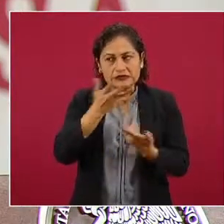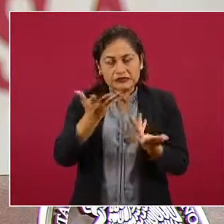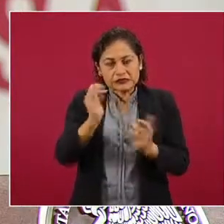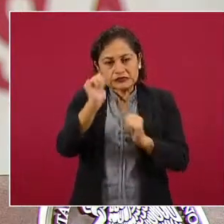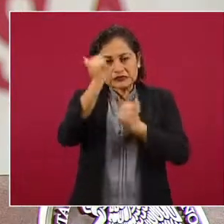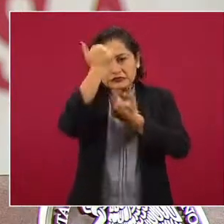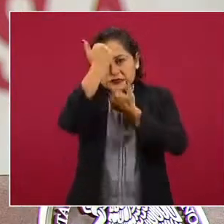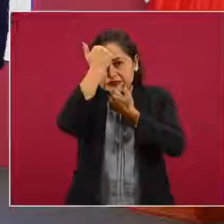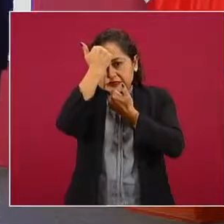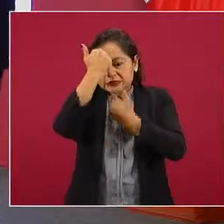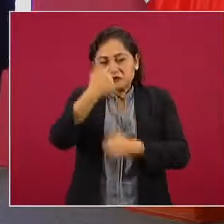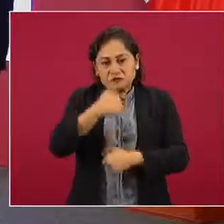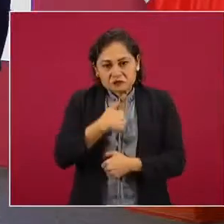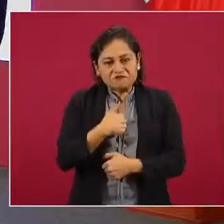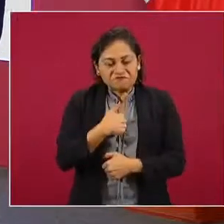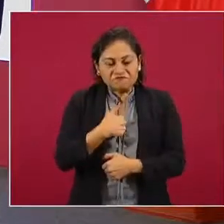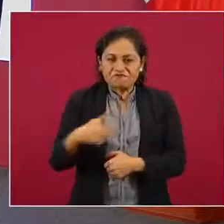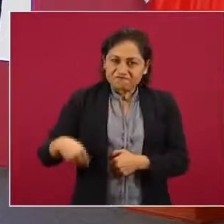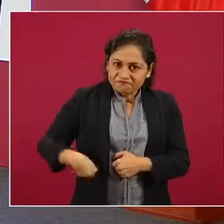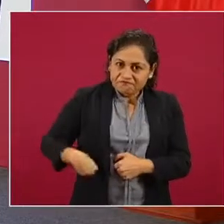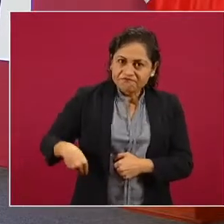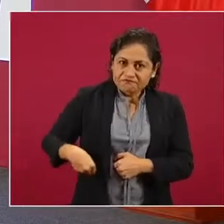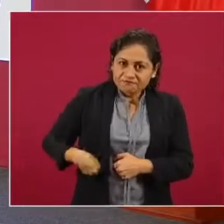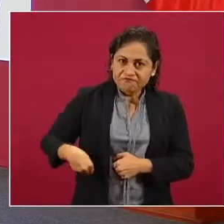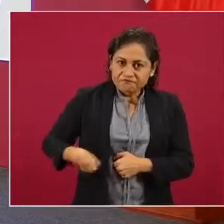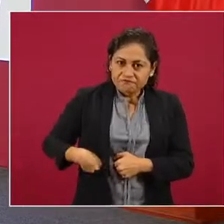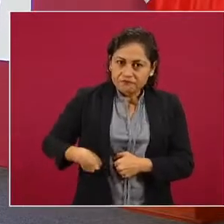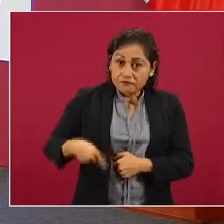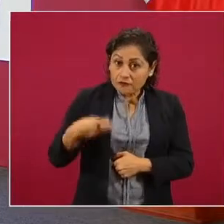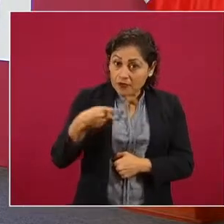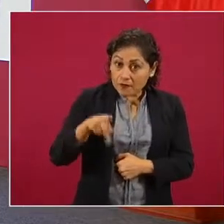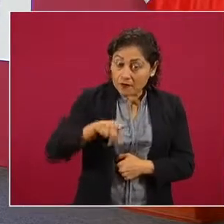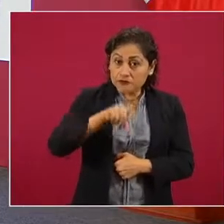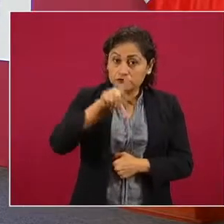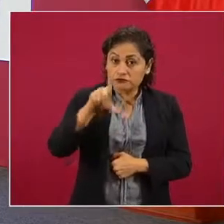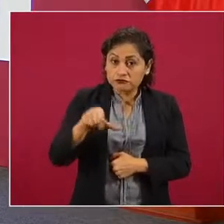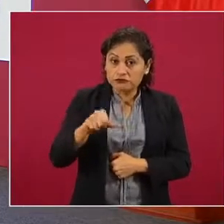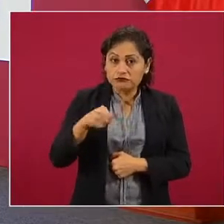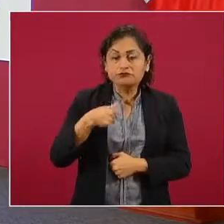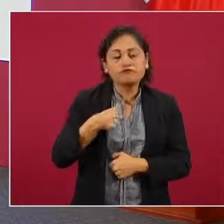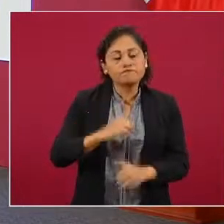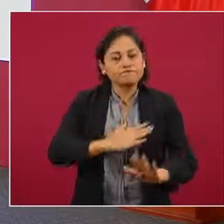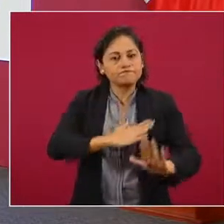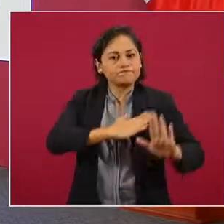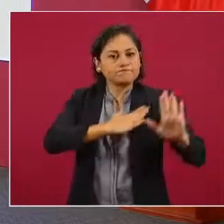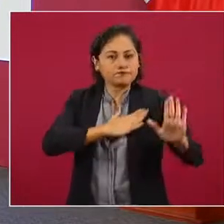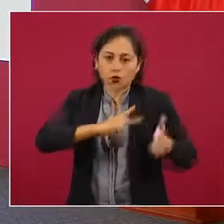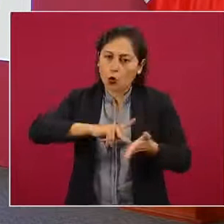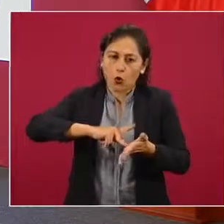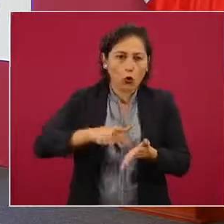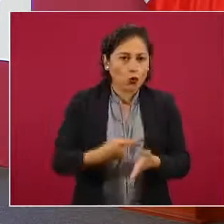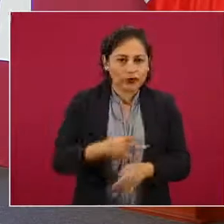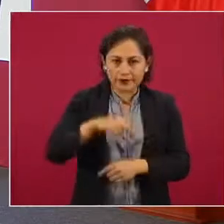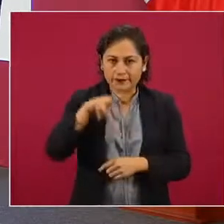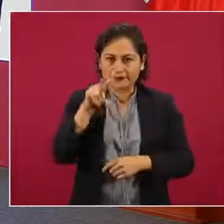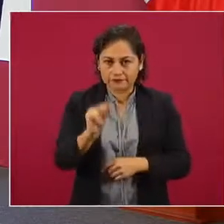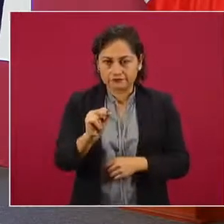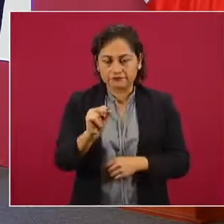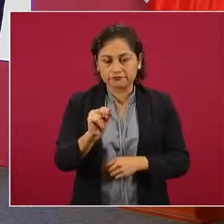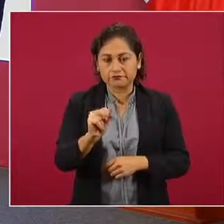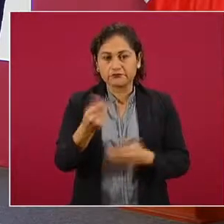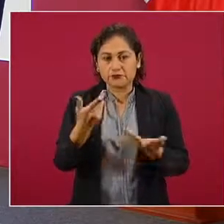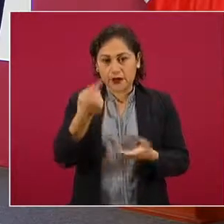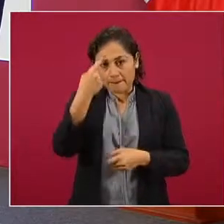reconocimiento de culpabilidad y el propósito de no incurrir de nuevo en un delito o en una